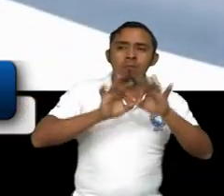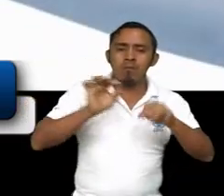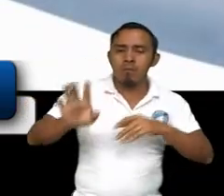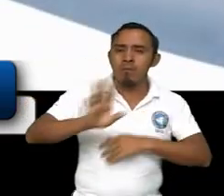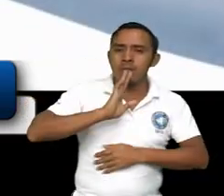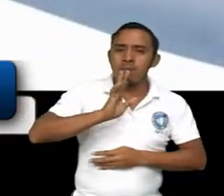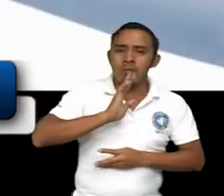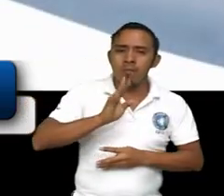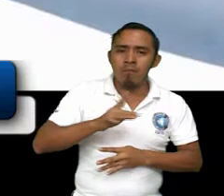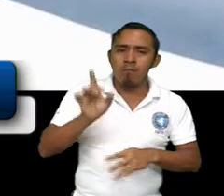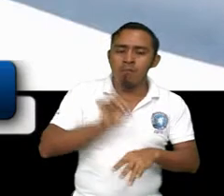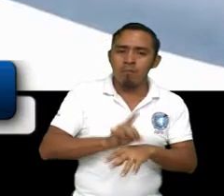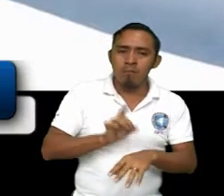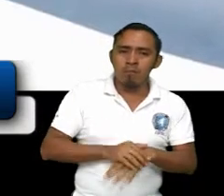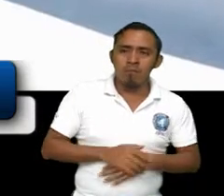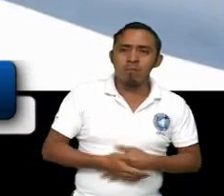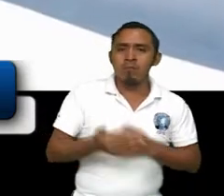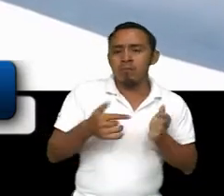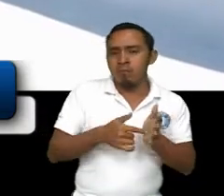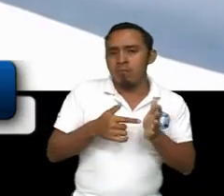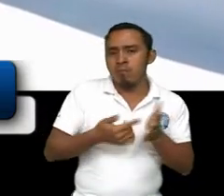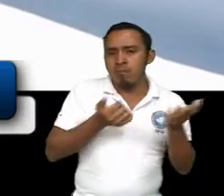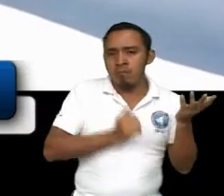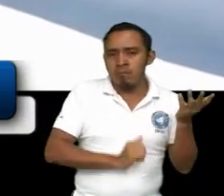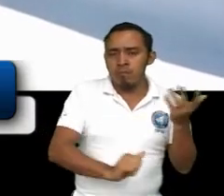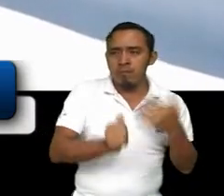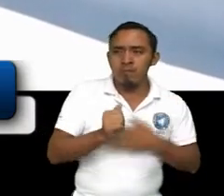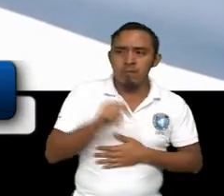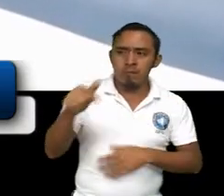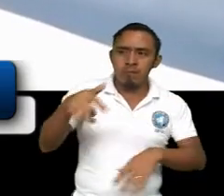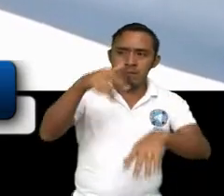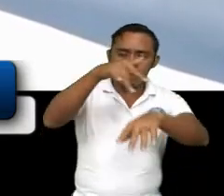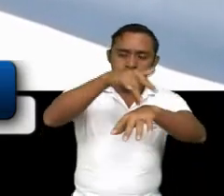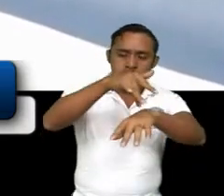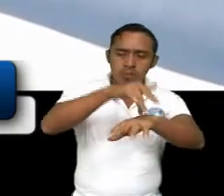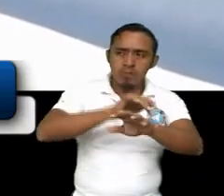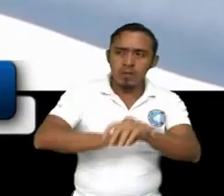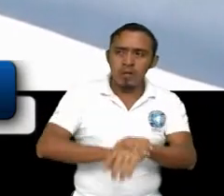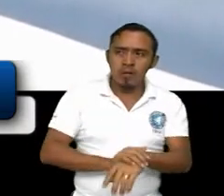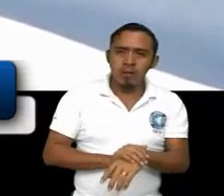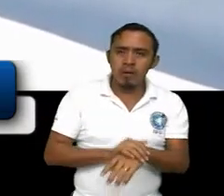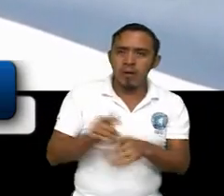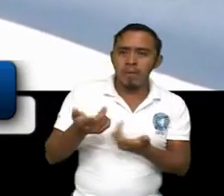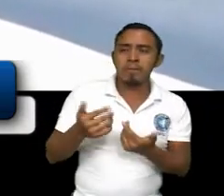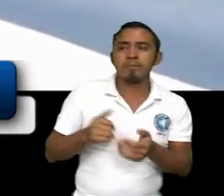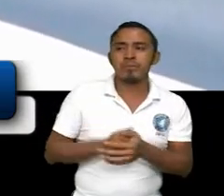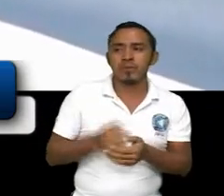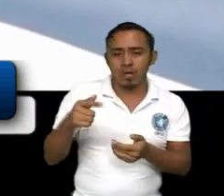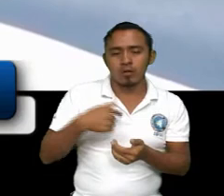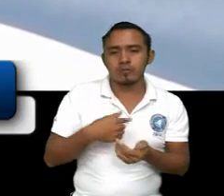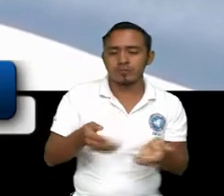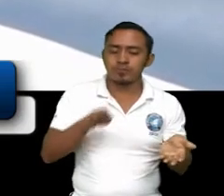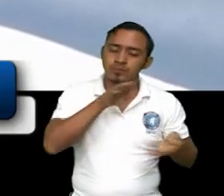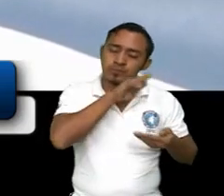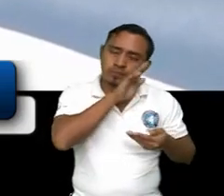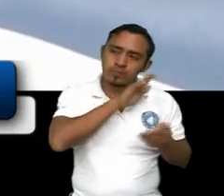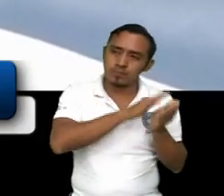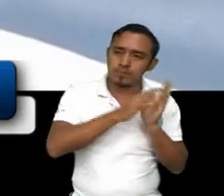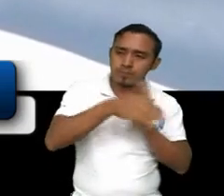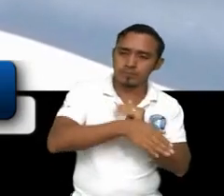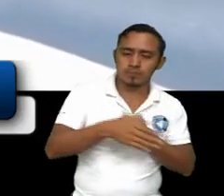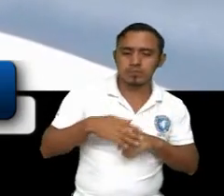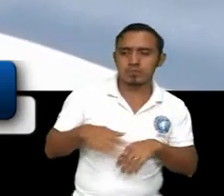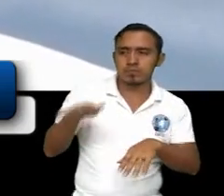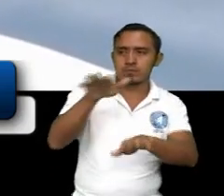queda emocional con un niño por ejemplo que usted le toca y de repente duerme con él porque exacto y de repente le